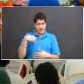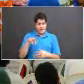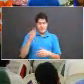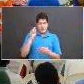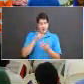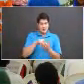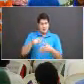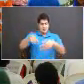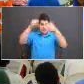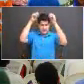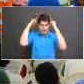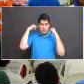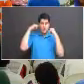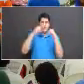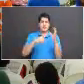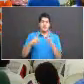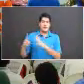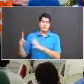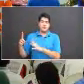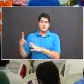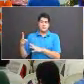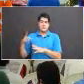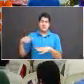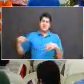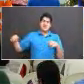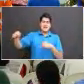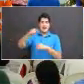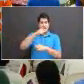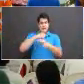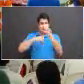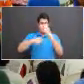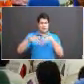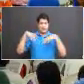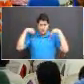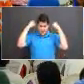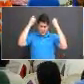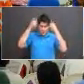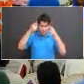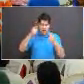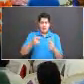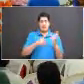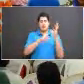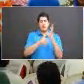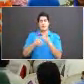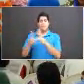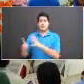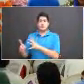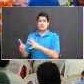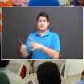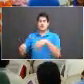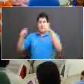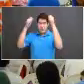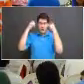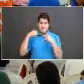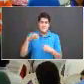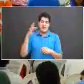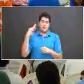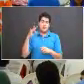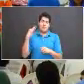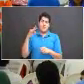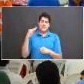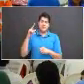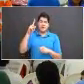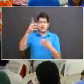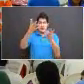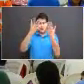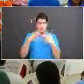solicitar cobertura apostólica. Sean envueltos en el manto apostólico, en el manto pastoral que tú has dado